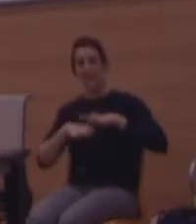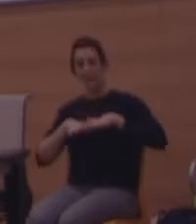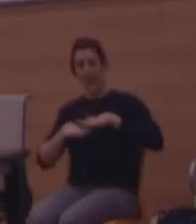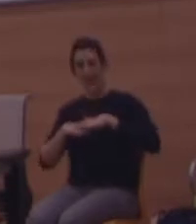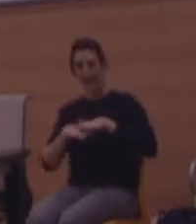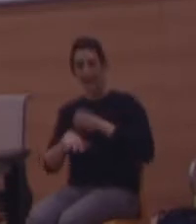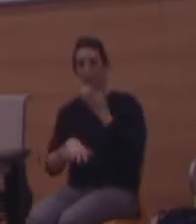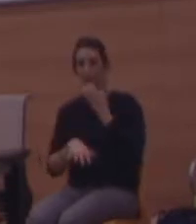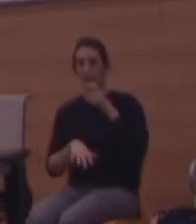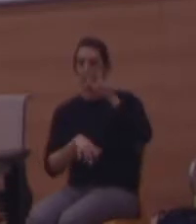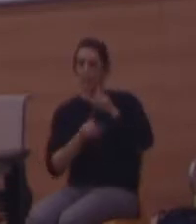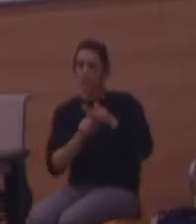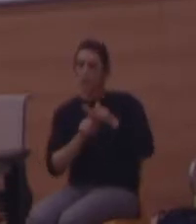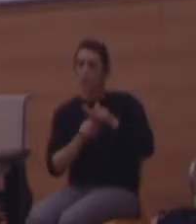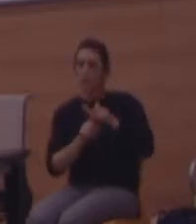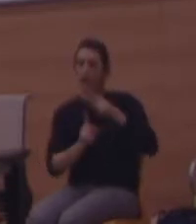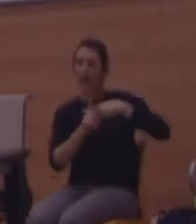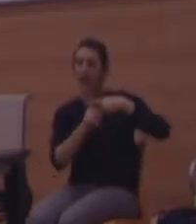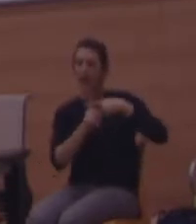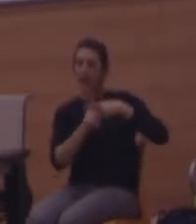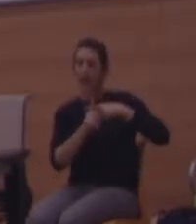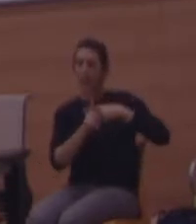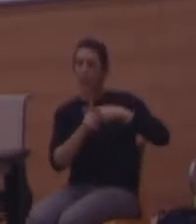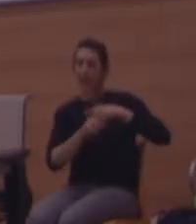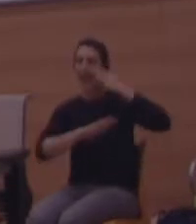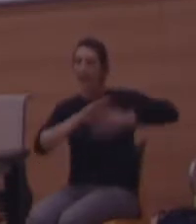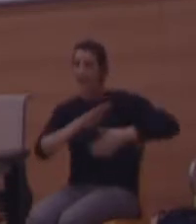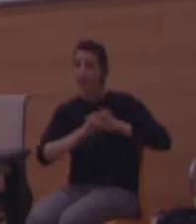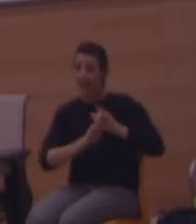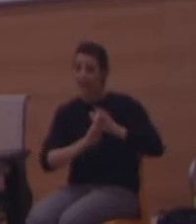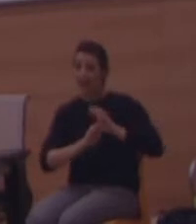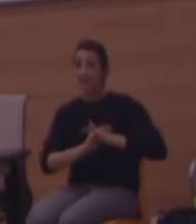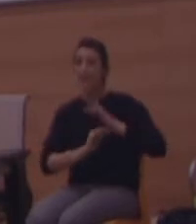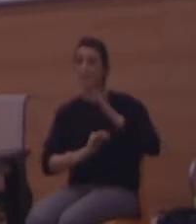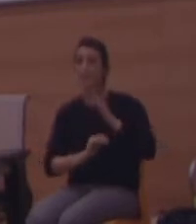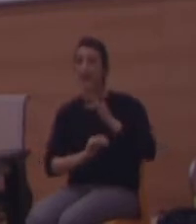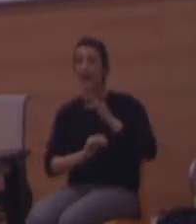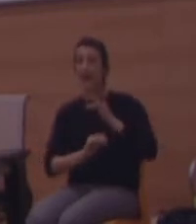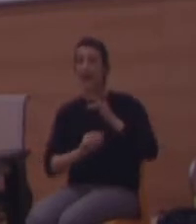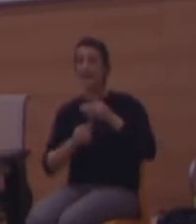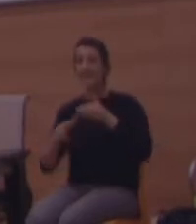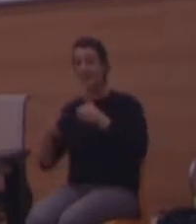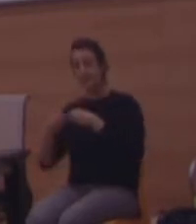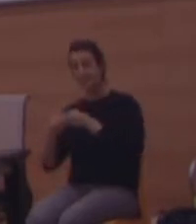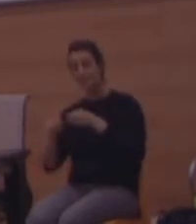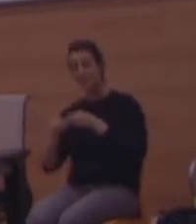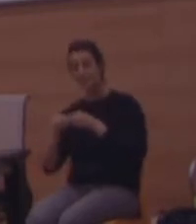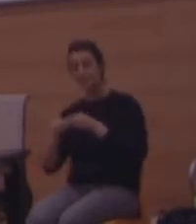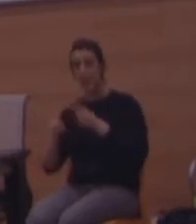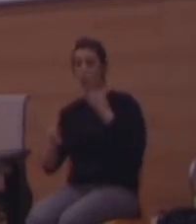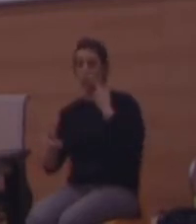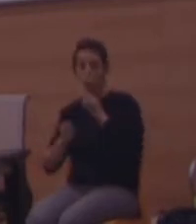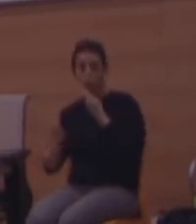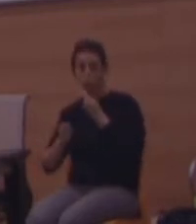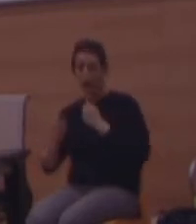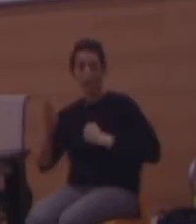tenga el paciente y que la estructura digital nos permita manejar